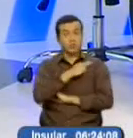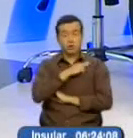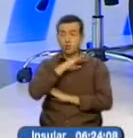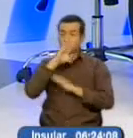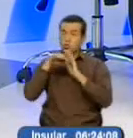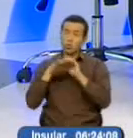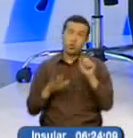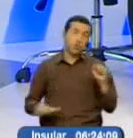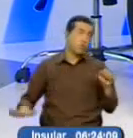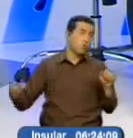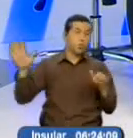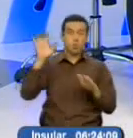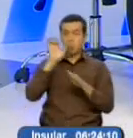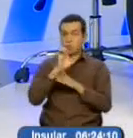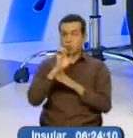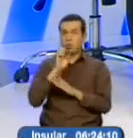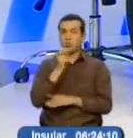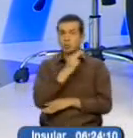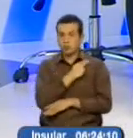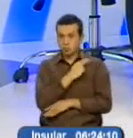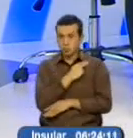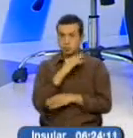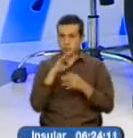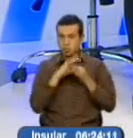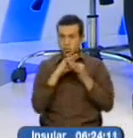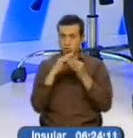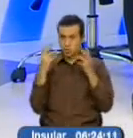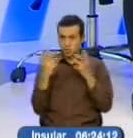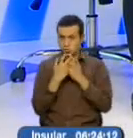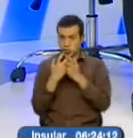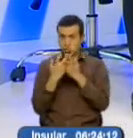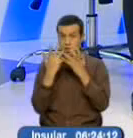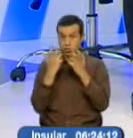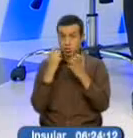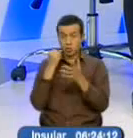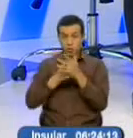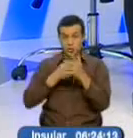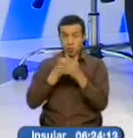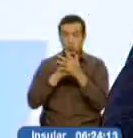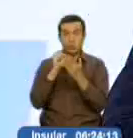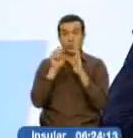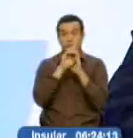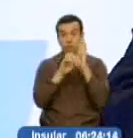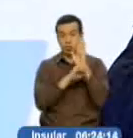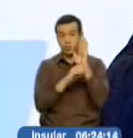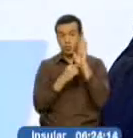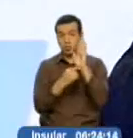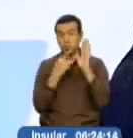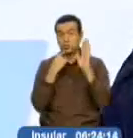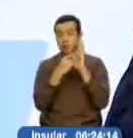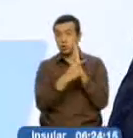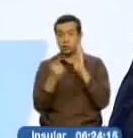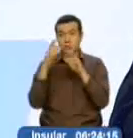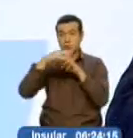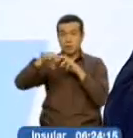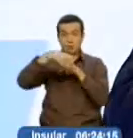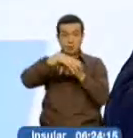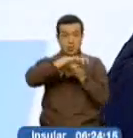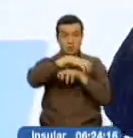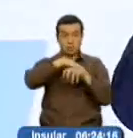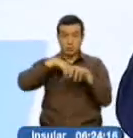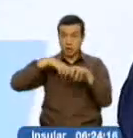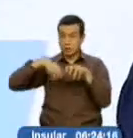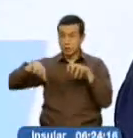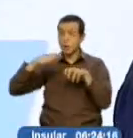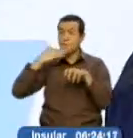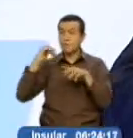las universidades del Ecuador, porque realmente para cumplir esta ambiciosa propuesta constitucional, que es una descentralización que